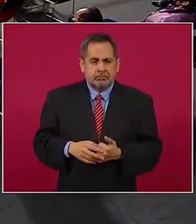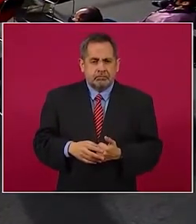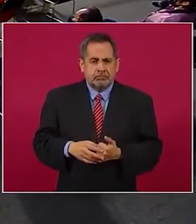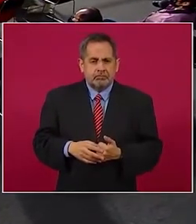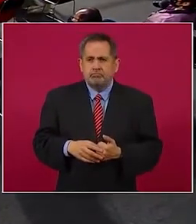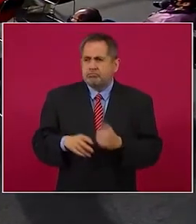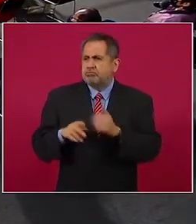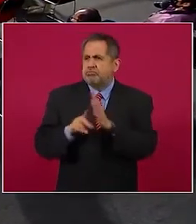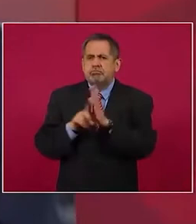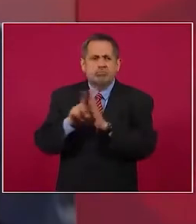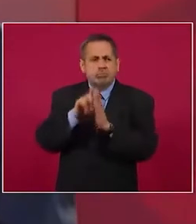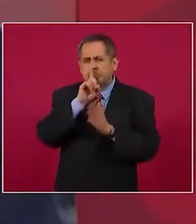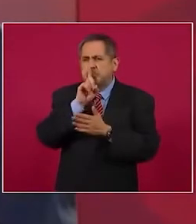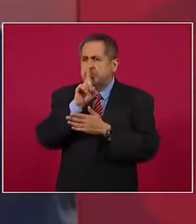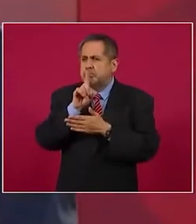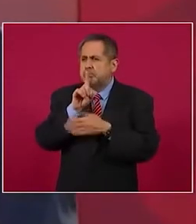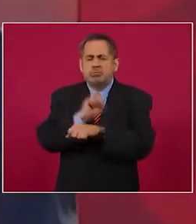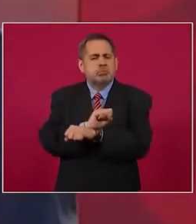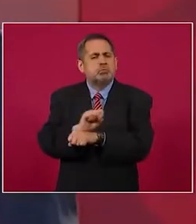modesto,